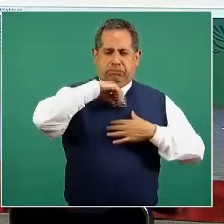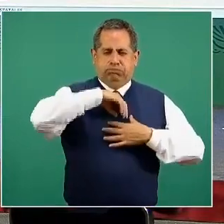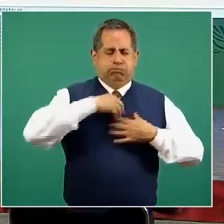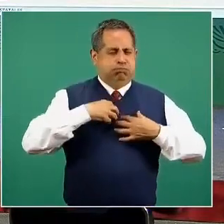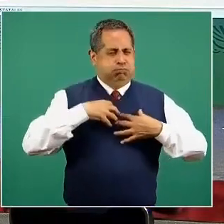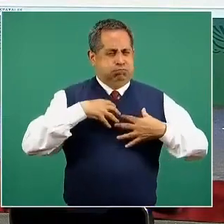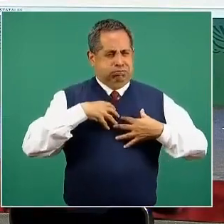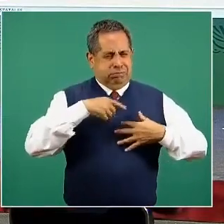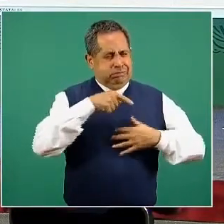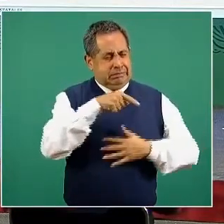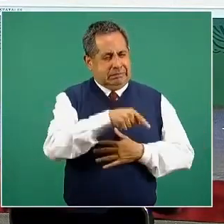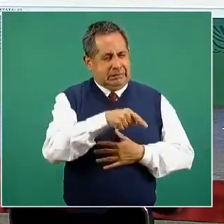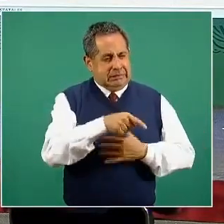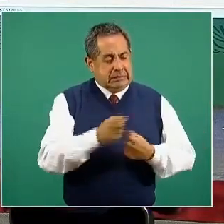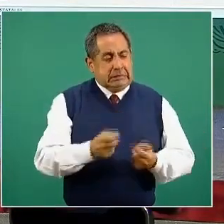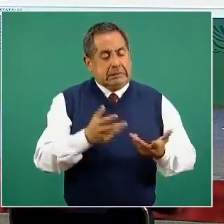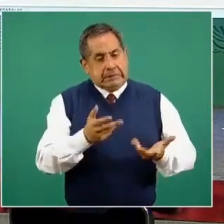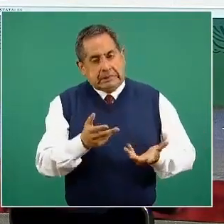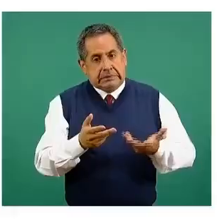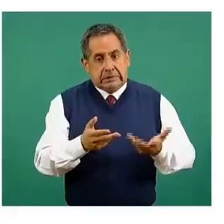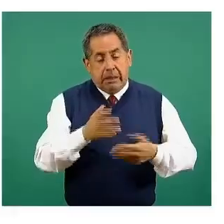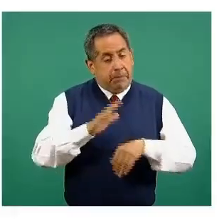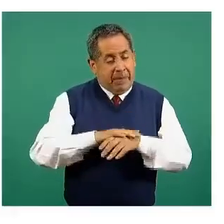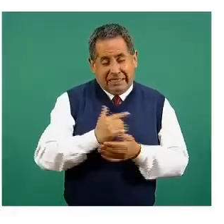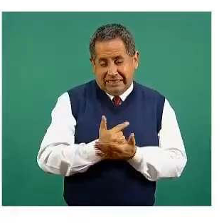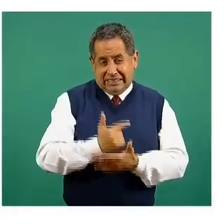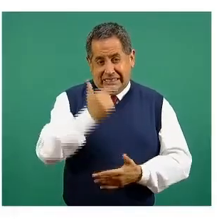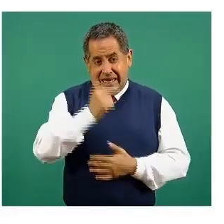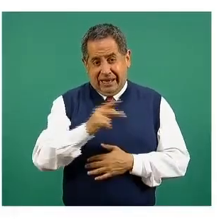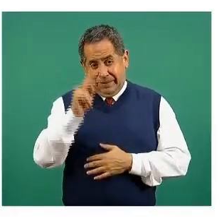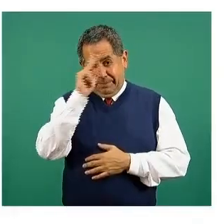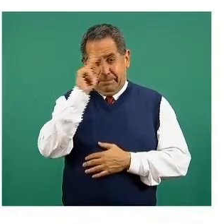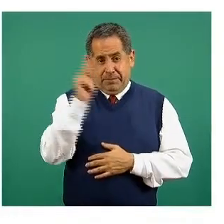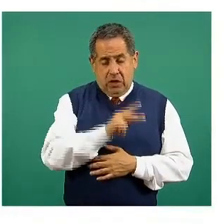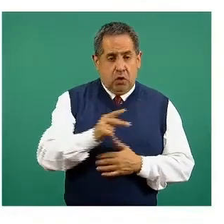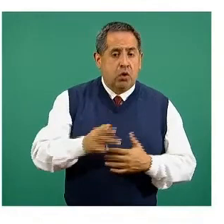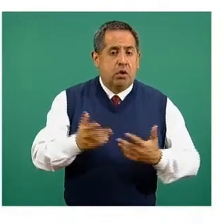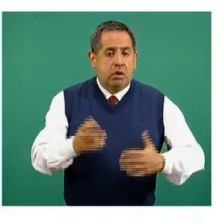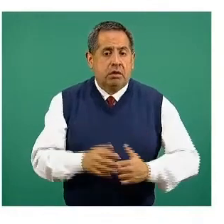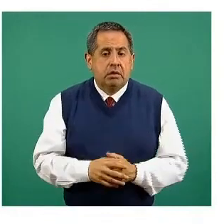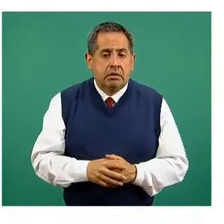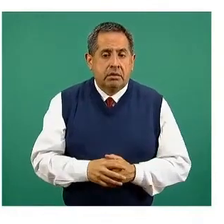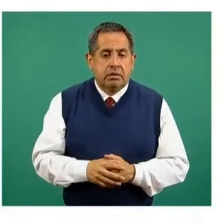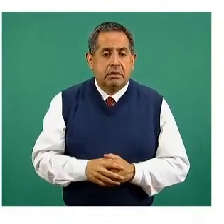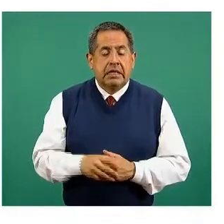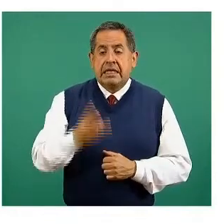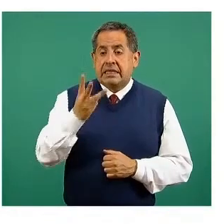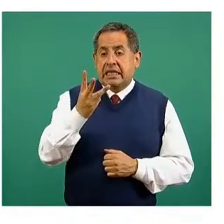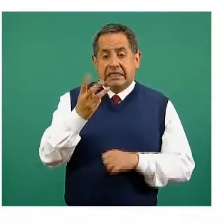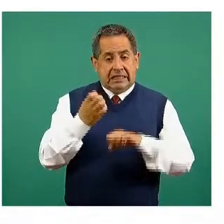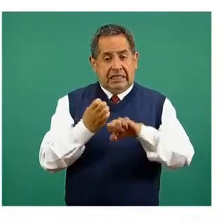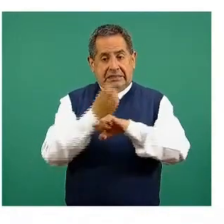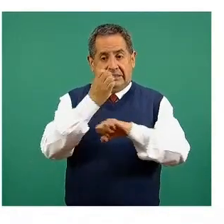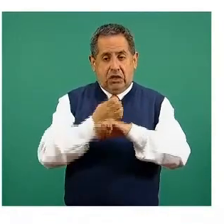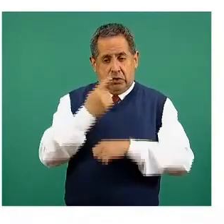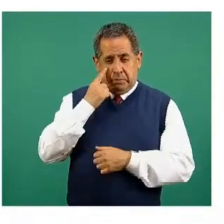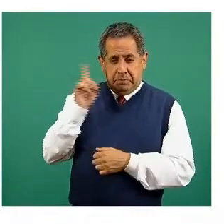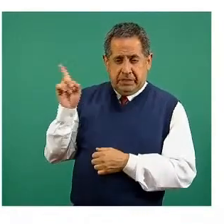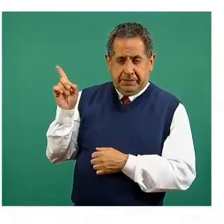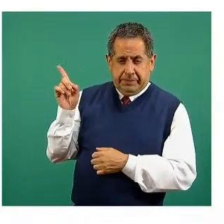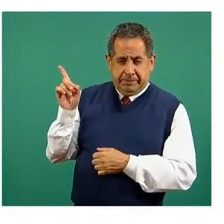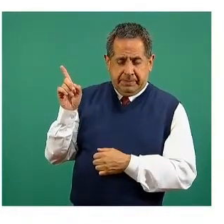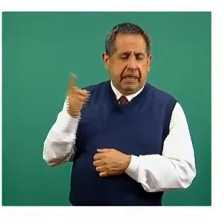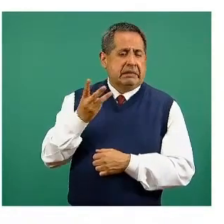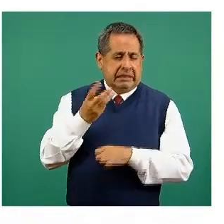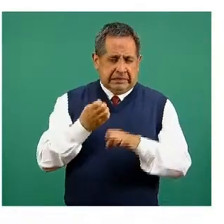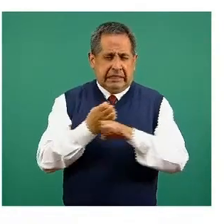graves o con evolución en su momento pues más tórpida en relación a la enfermedad. 3 entidades, este es un número que se ha mantenido